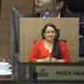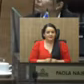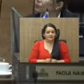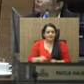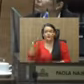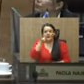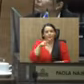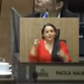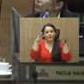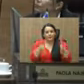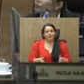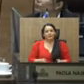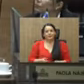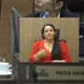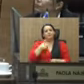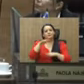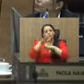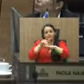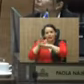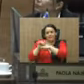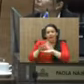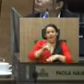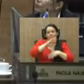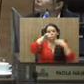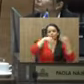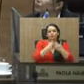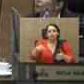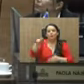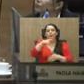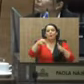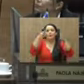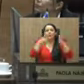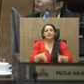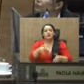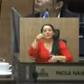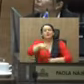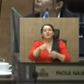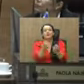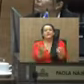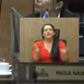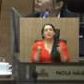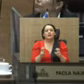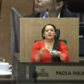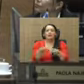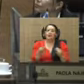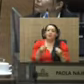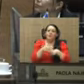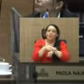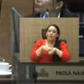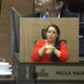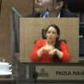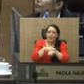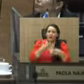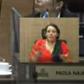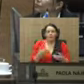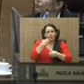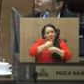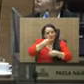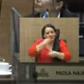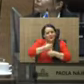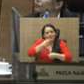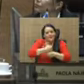Compañeros, y aquí les hago un llamado a todos los compañeros de este plenario, por favor,